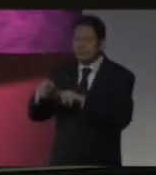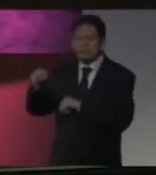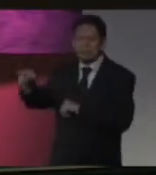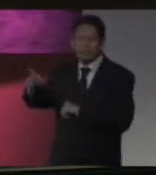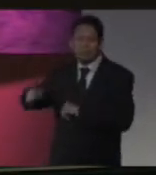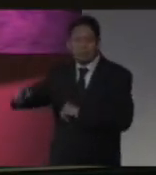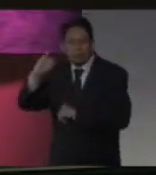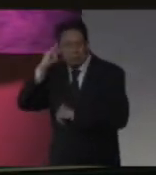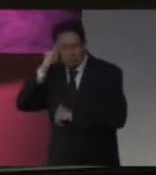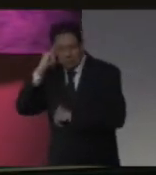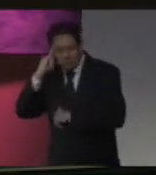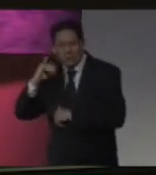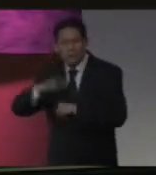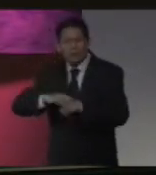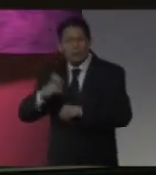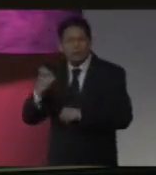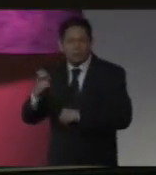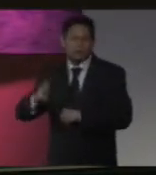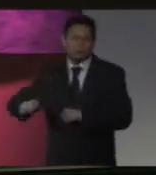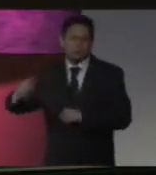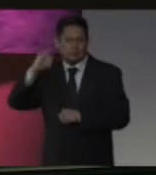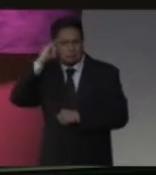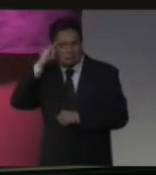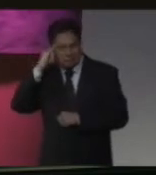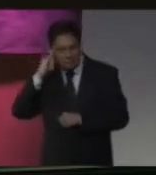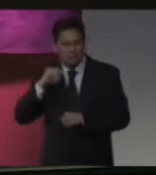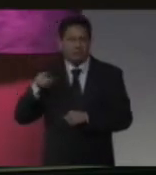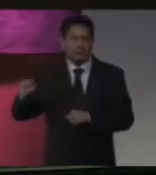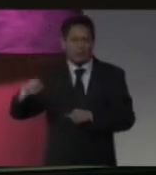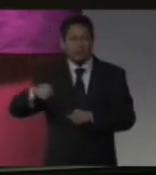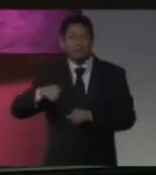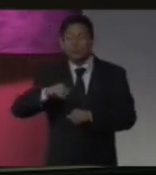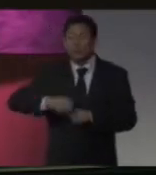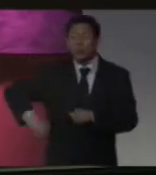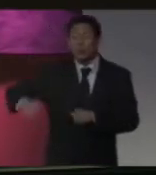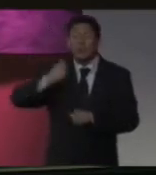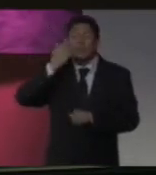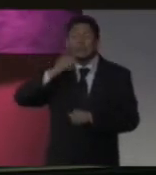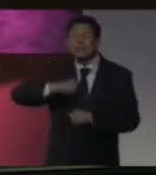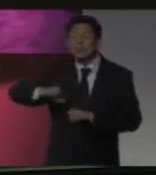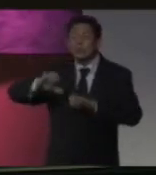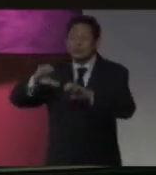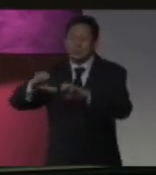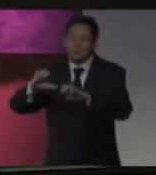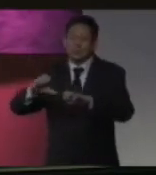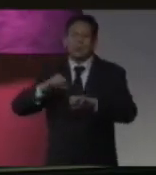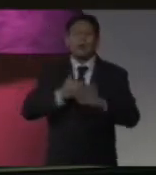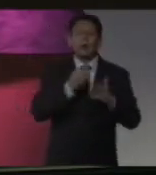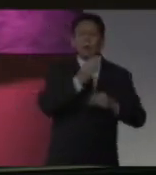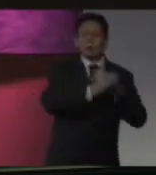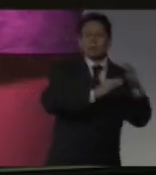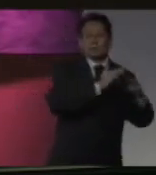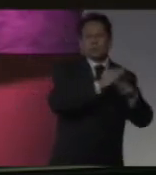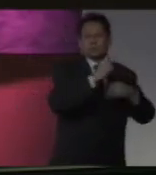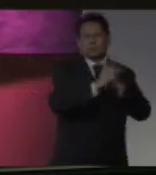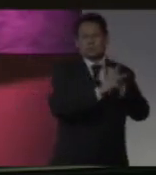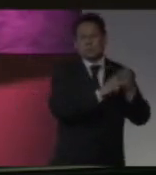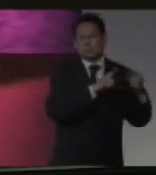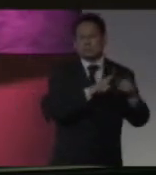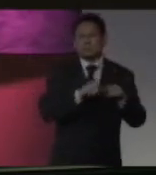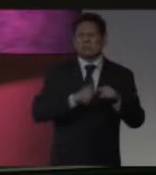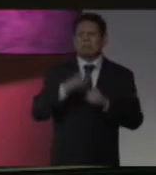de los territorios. En un periodo de liberalización de los mercados en el que la frontera,